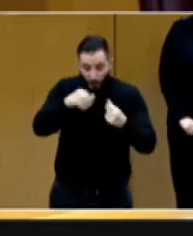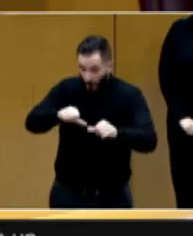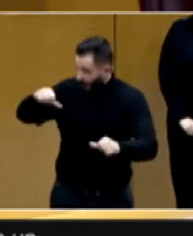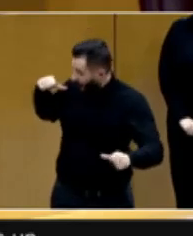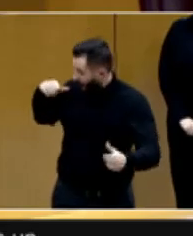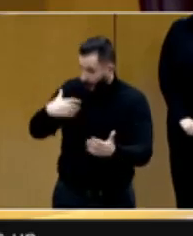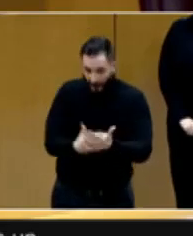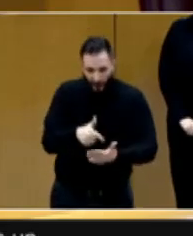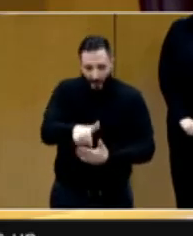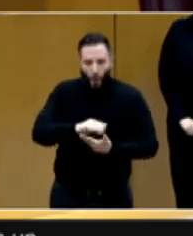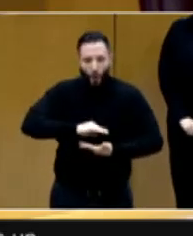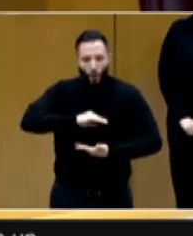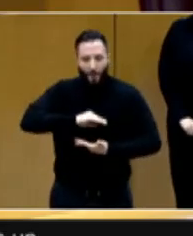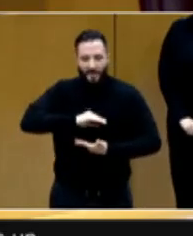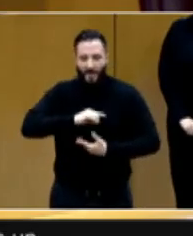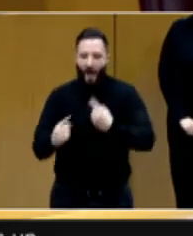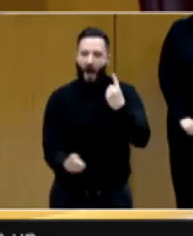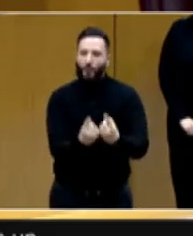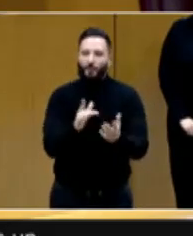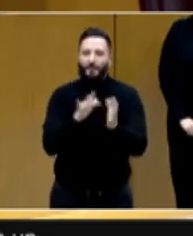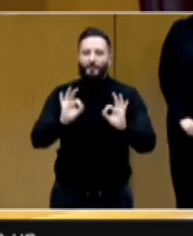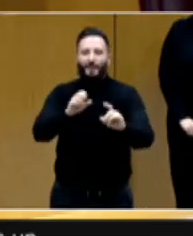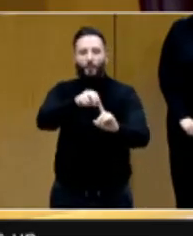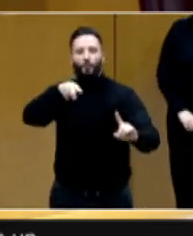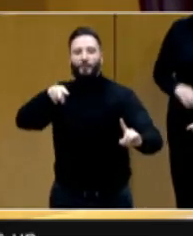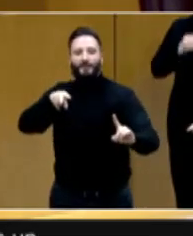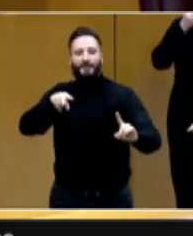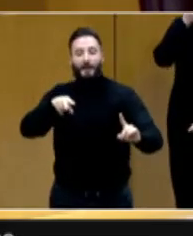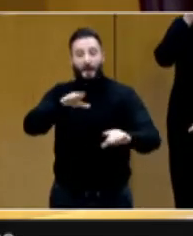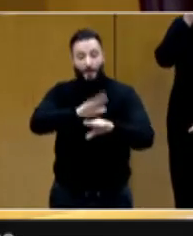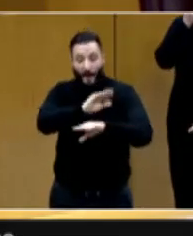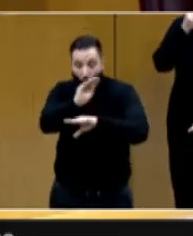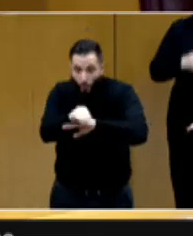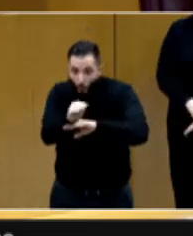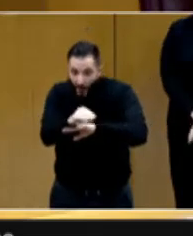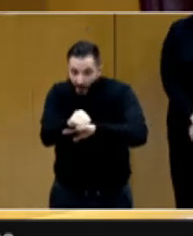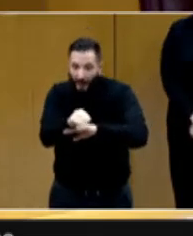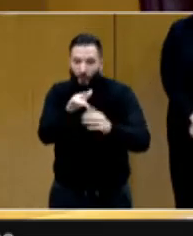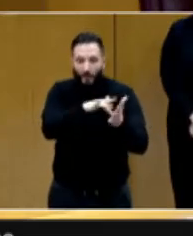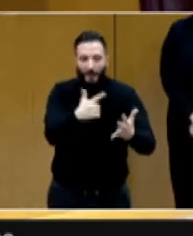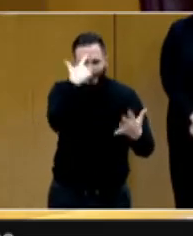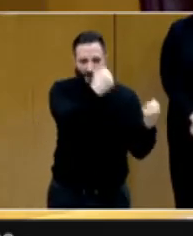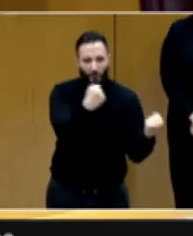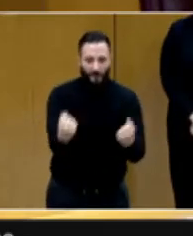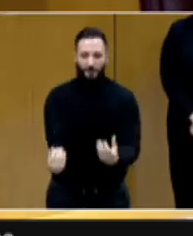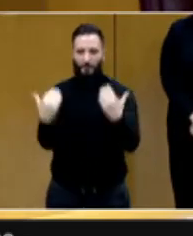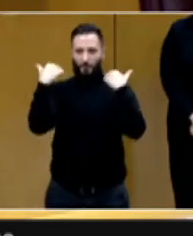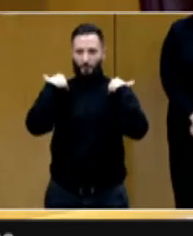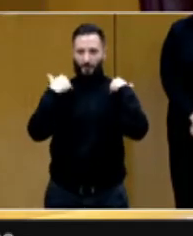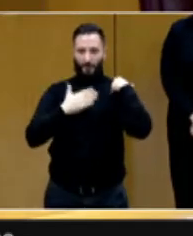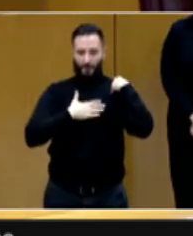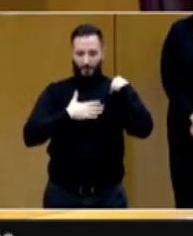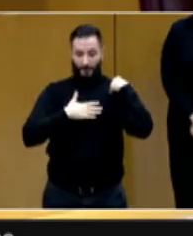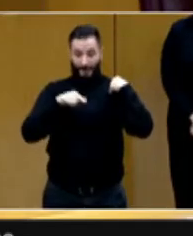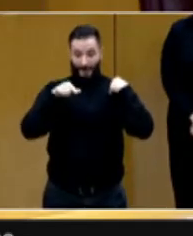sobre todo desde el punto de vista de las instituciones públicas en materia de curatela recaigan en las diputaciones Esas diputaciones son las que ya han hecho concretamente